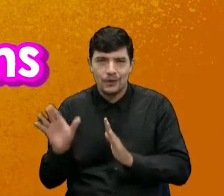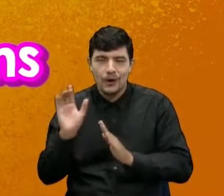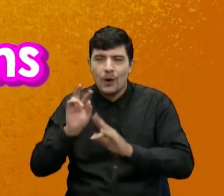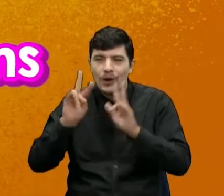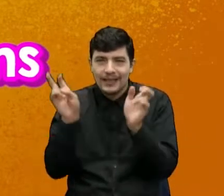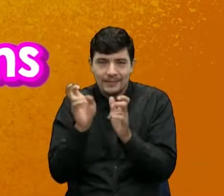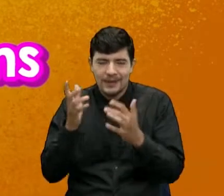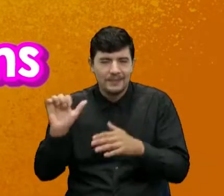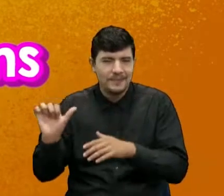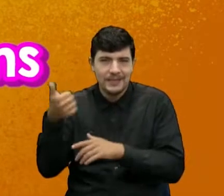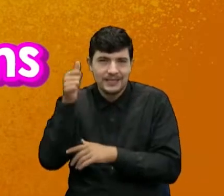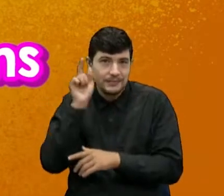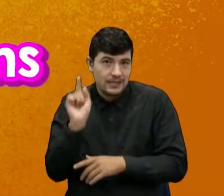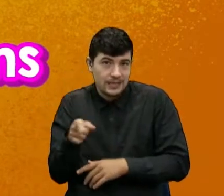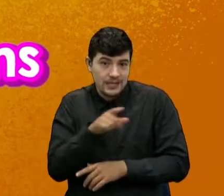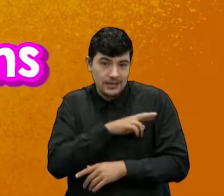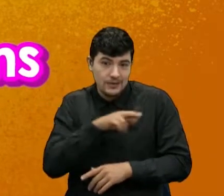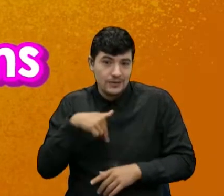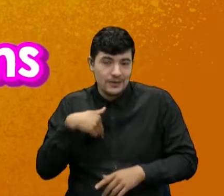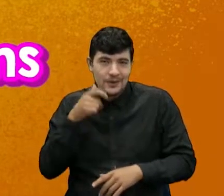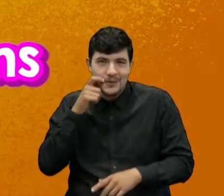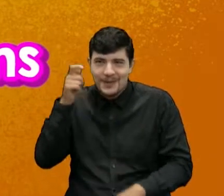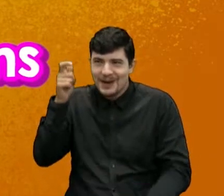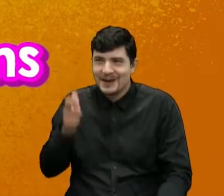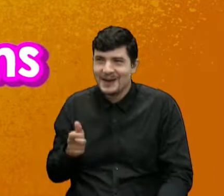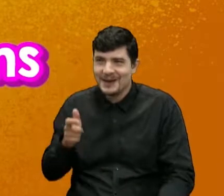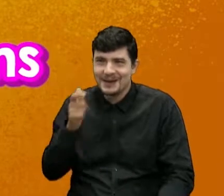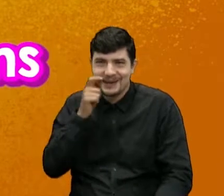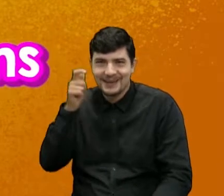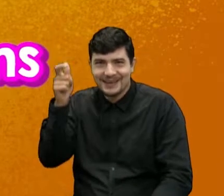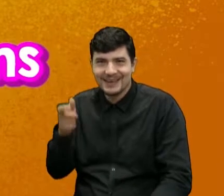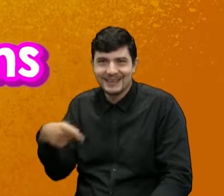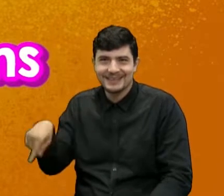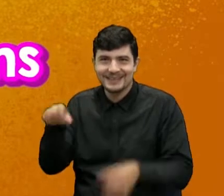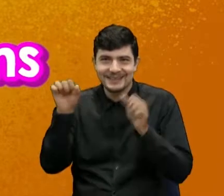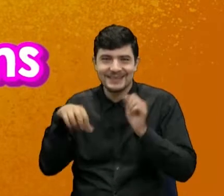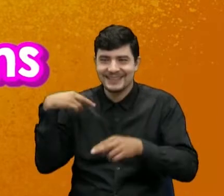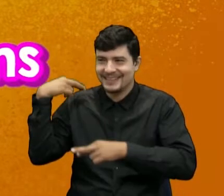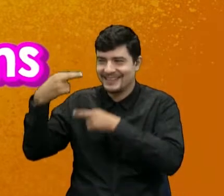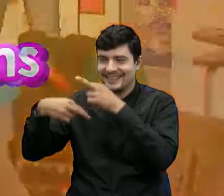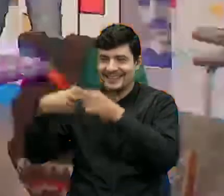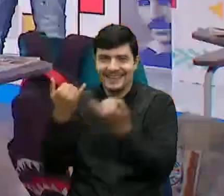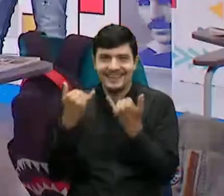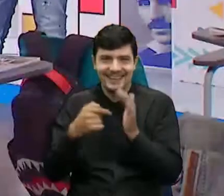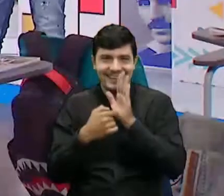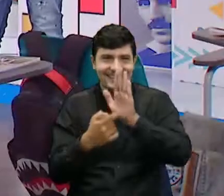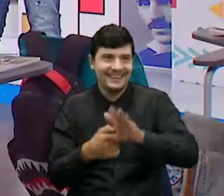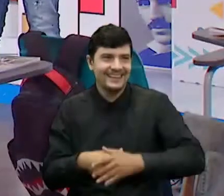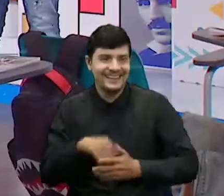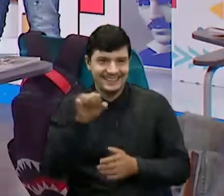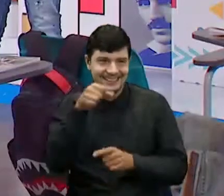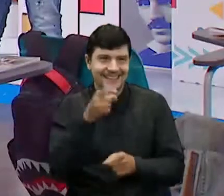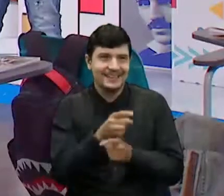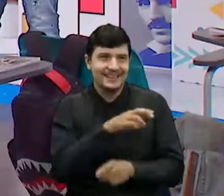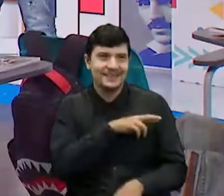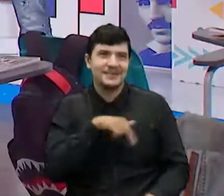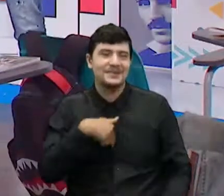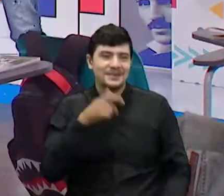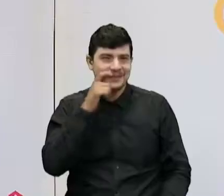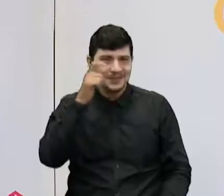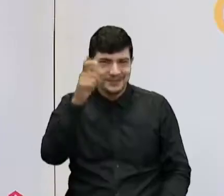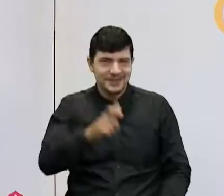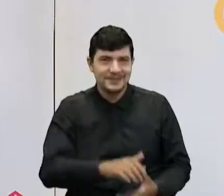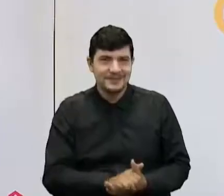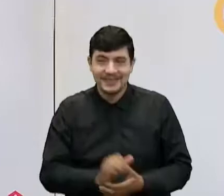puntos principales Pues nosotros Los humanos Que nos podemos reproducir El ejemplo más claro Y tenemos Exacto Somos los seres humanos Así es